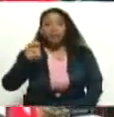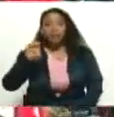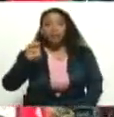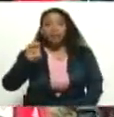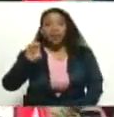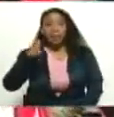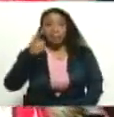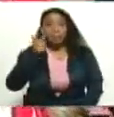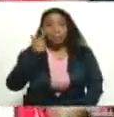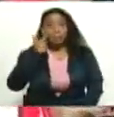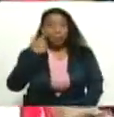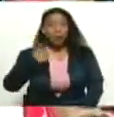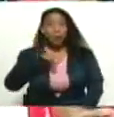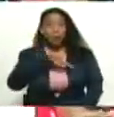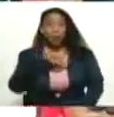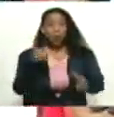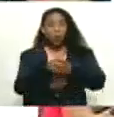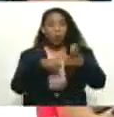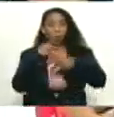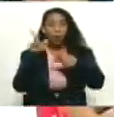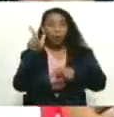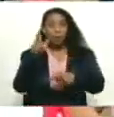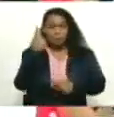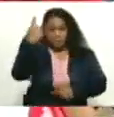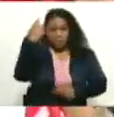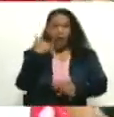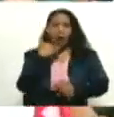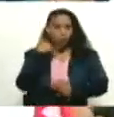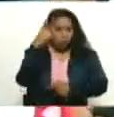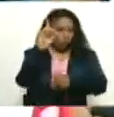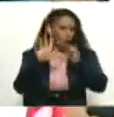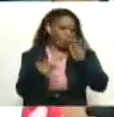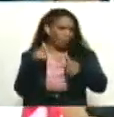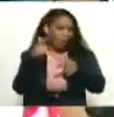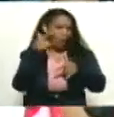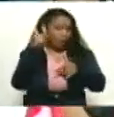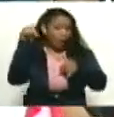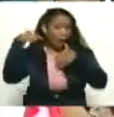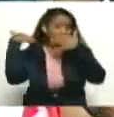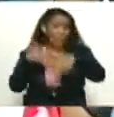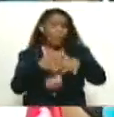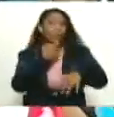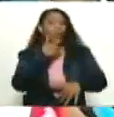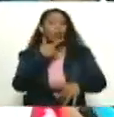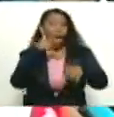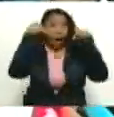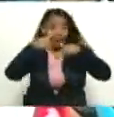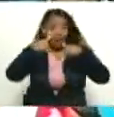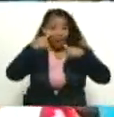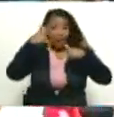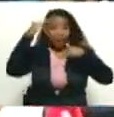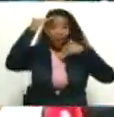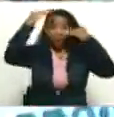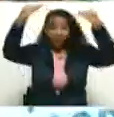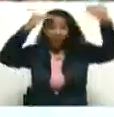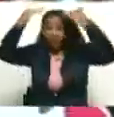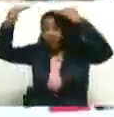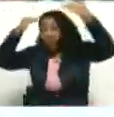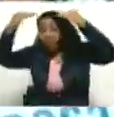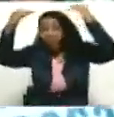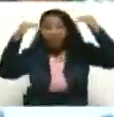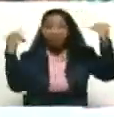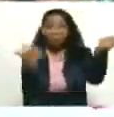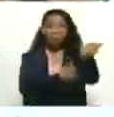nosotros en el Partido Social, vamos a hacer algo primero. Esta marcha está tan bonita y vamos a mandarle desde aquí un saludo solidario al